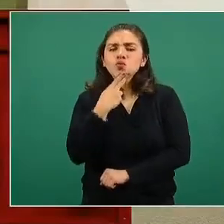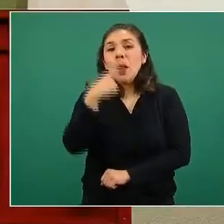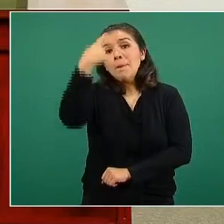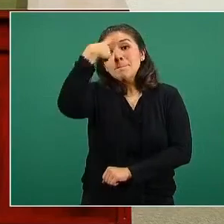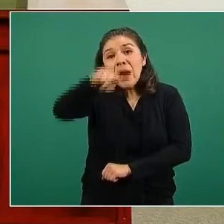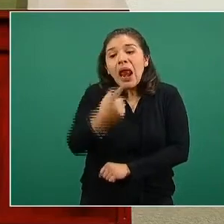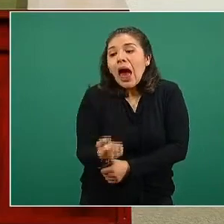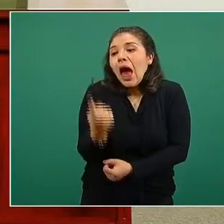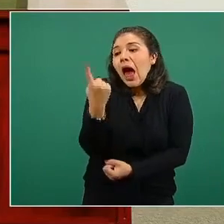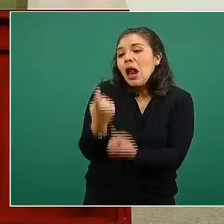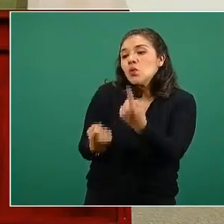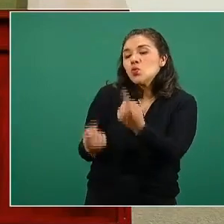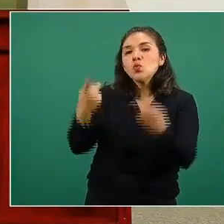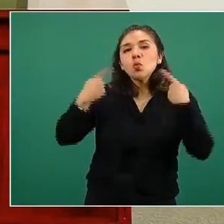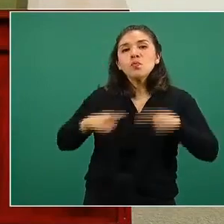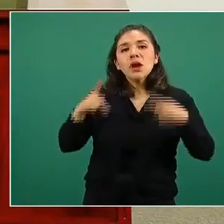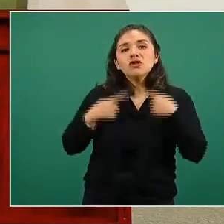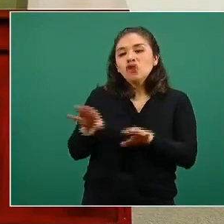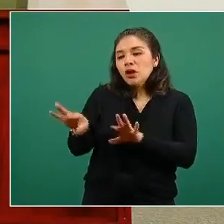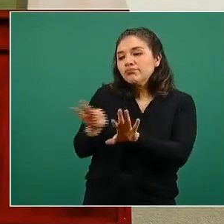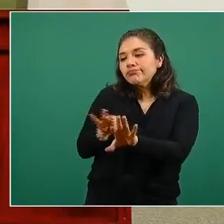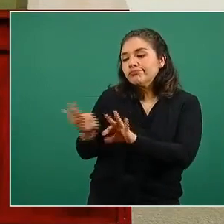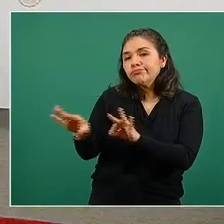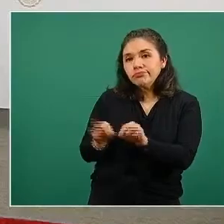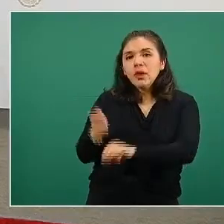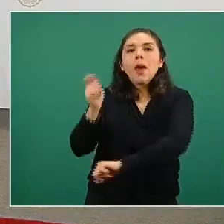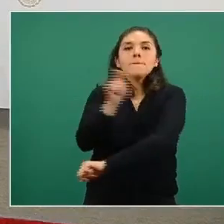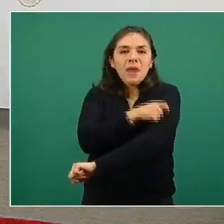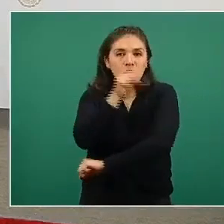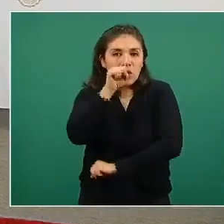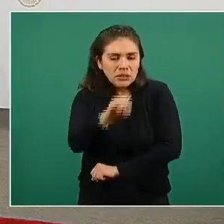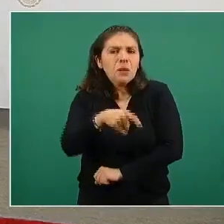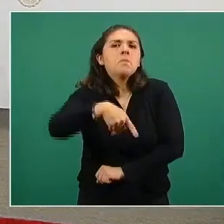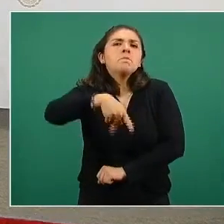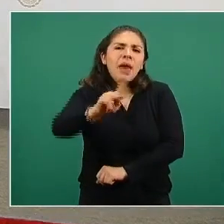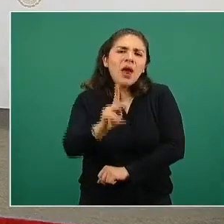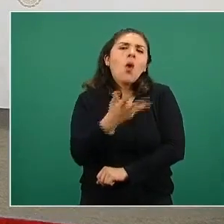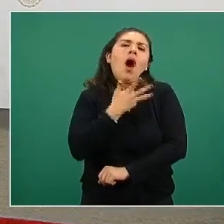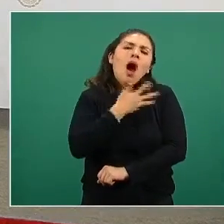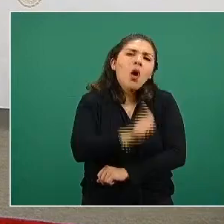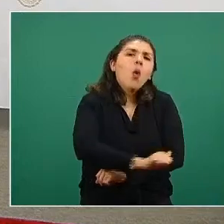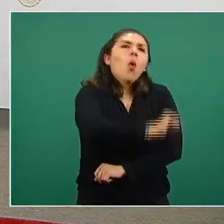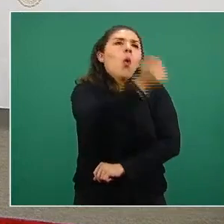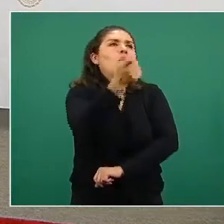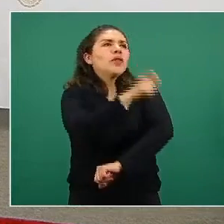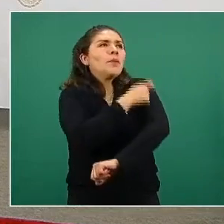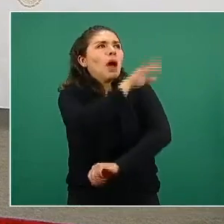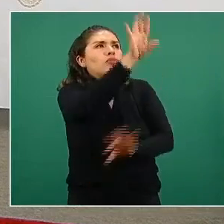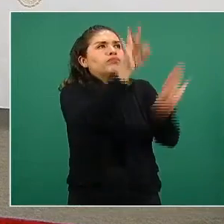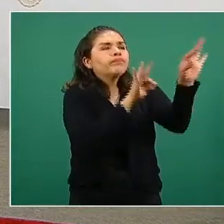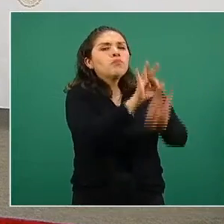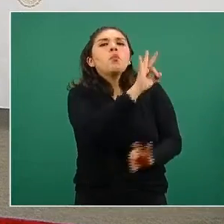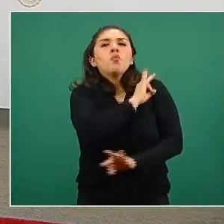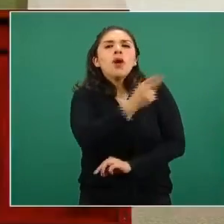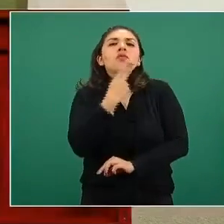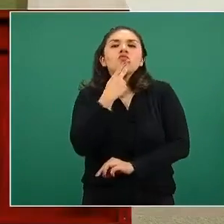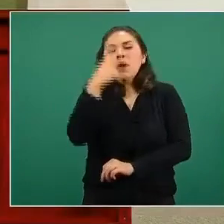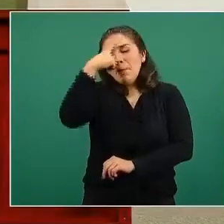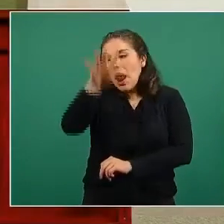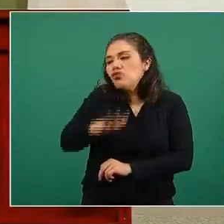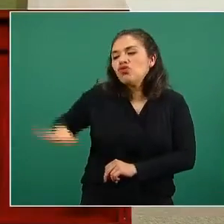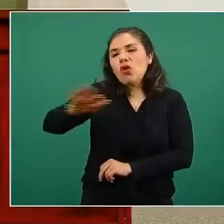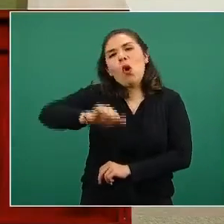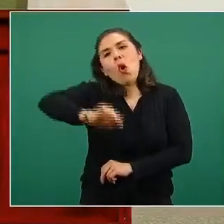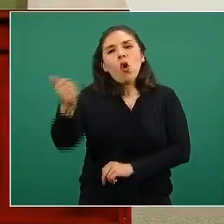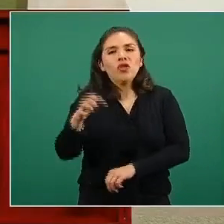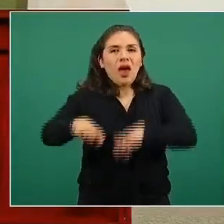ciertos grupos, para ciertas intervenciones, pero de seguro entonces habrá otras que puedan utilizarse en otros grupos de edad.